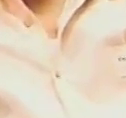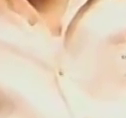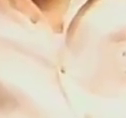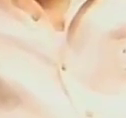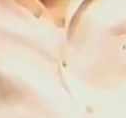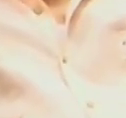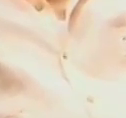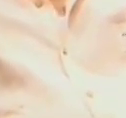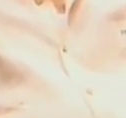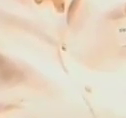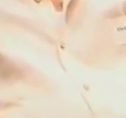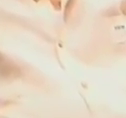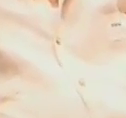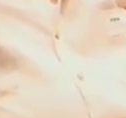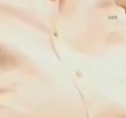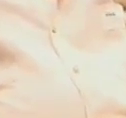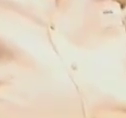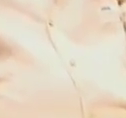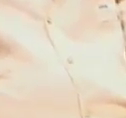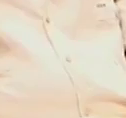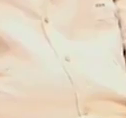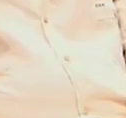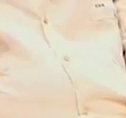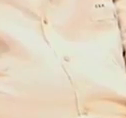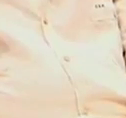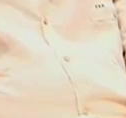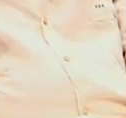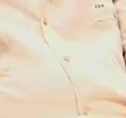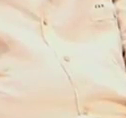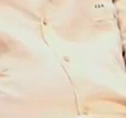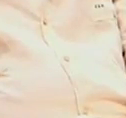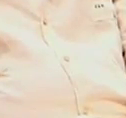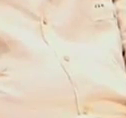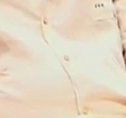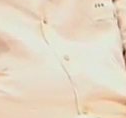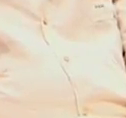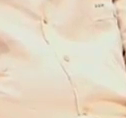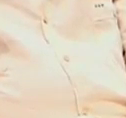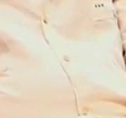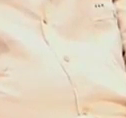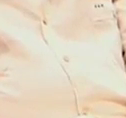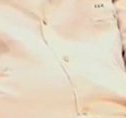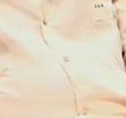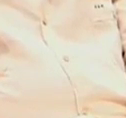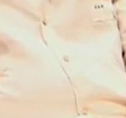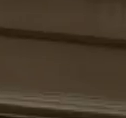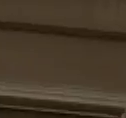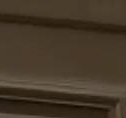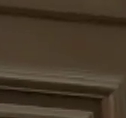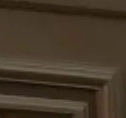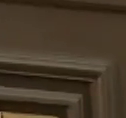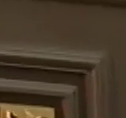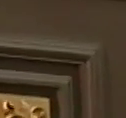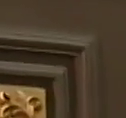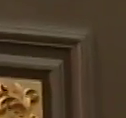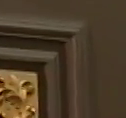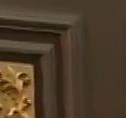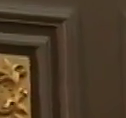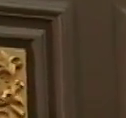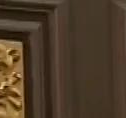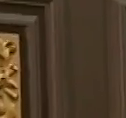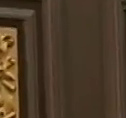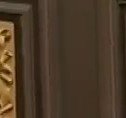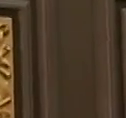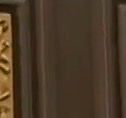hay justicia en nuestro país. Antes de llegar a estos planteamientos, Isturiz, apegado a su condición de maestro, aleccionó